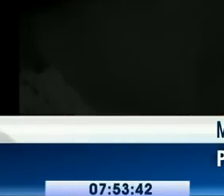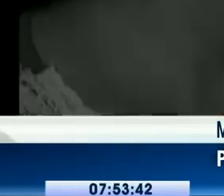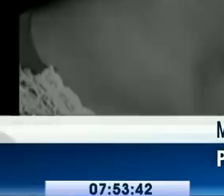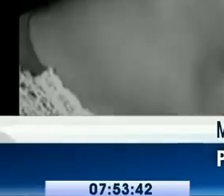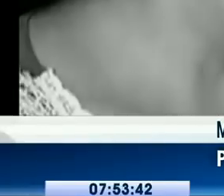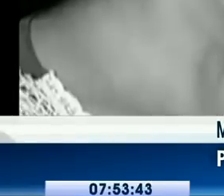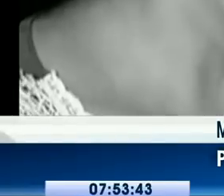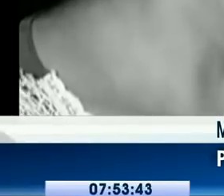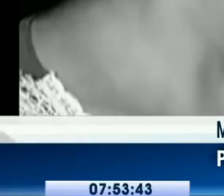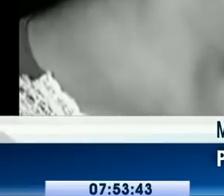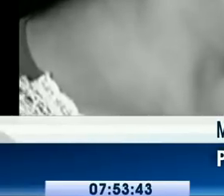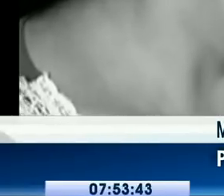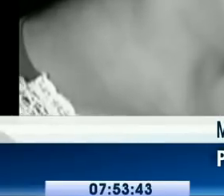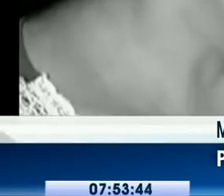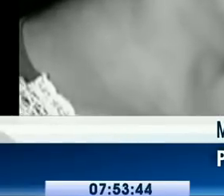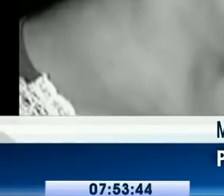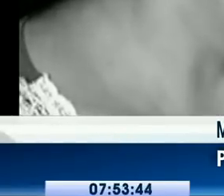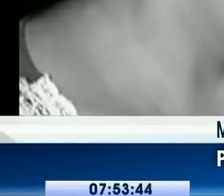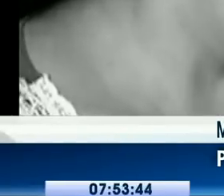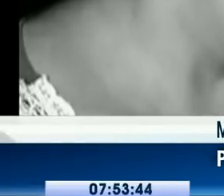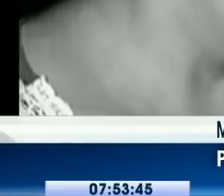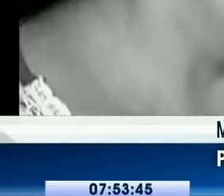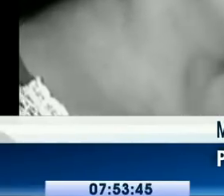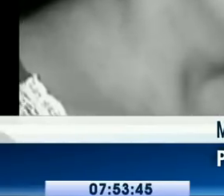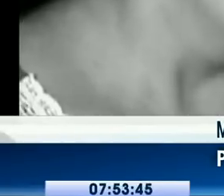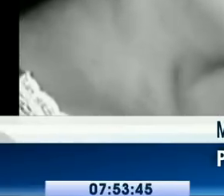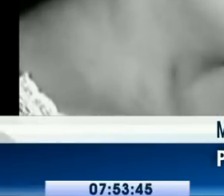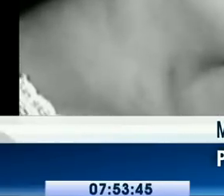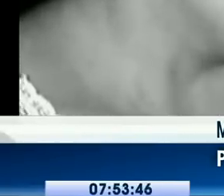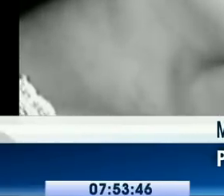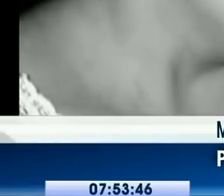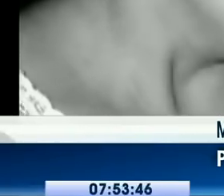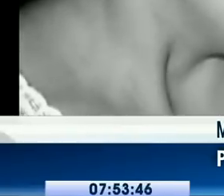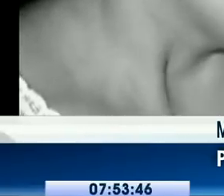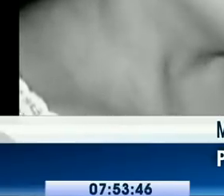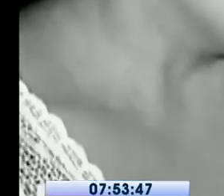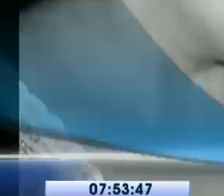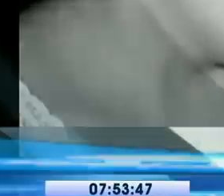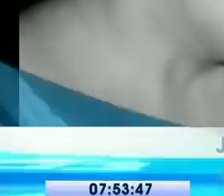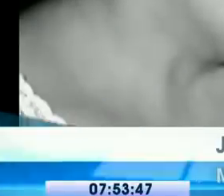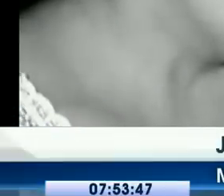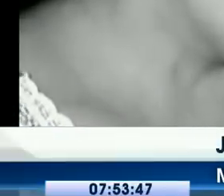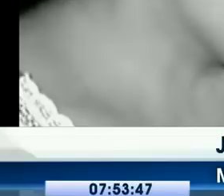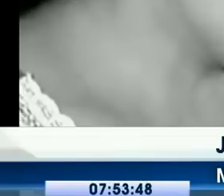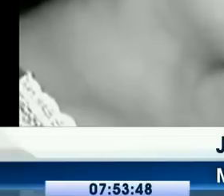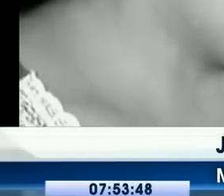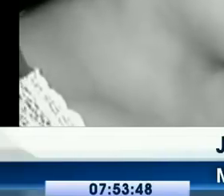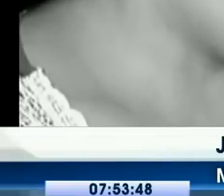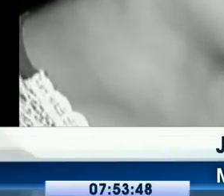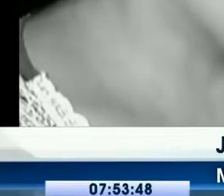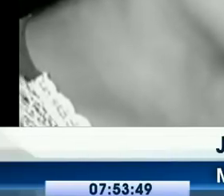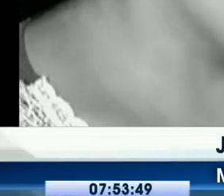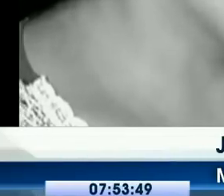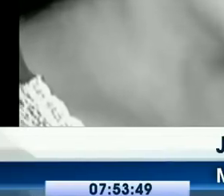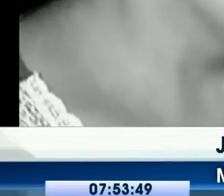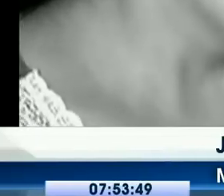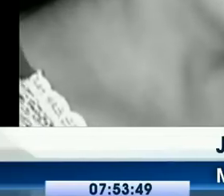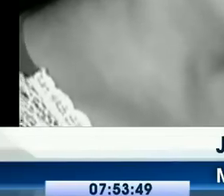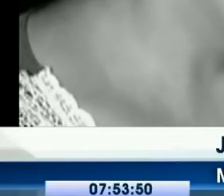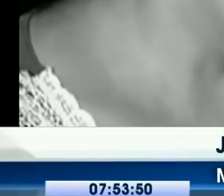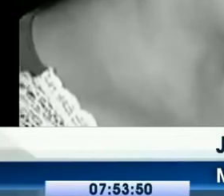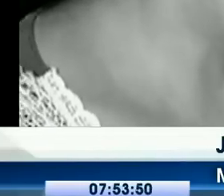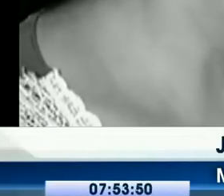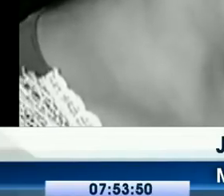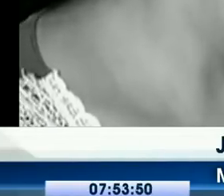no puedo hacer nada porque él hasta a mí me quiere alzar la mano, ¿ves? Pero yo nunca le he permitido que me alce la mano porque yo